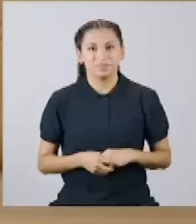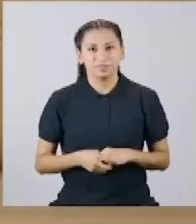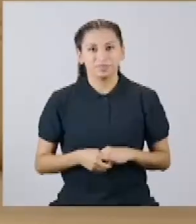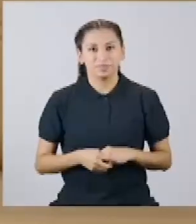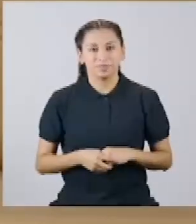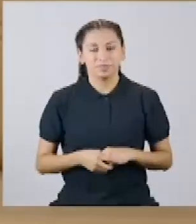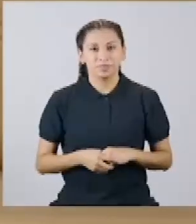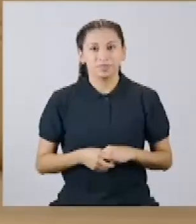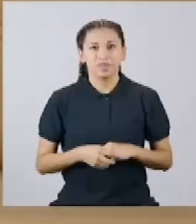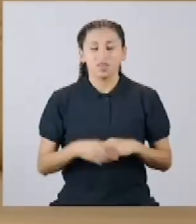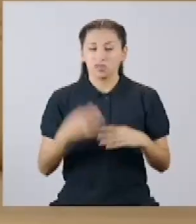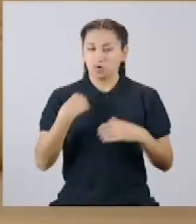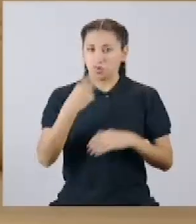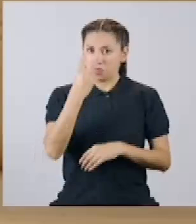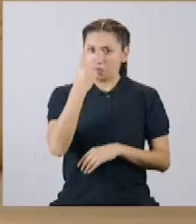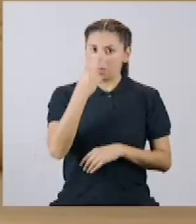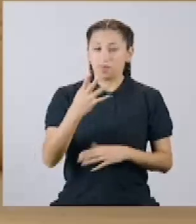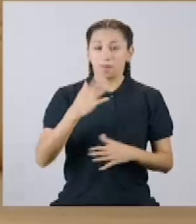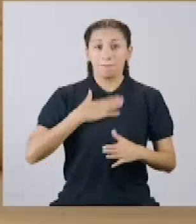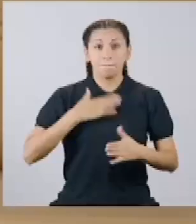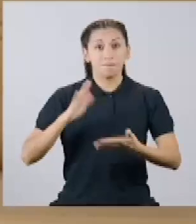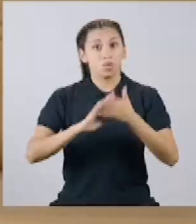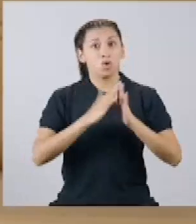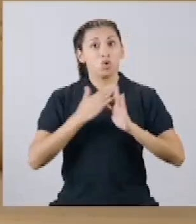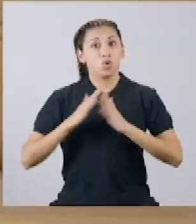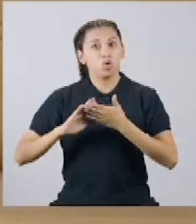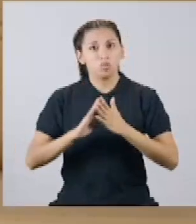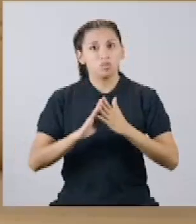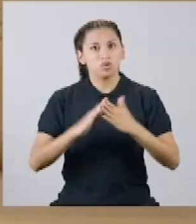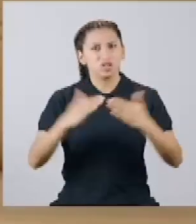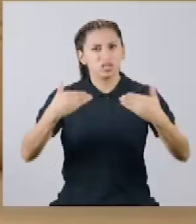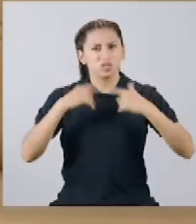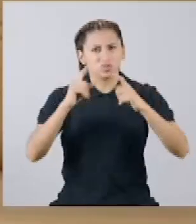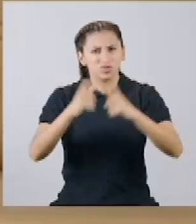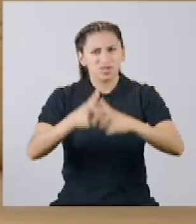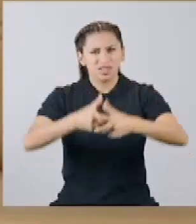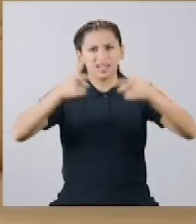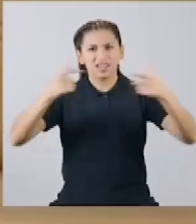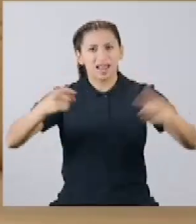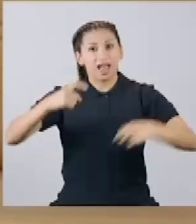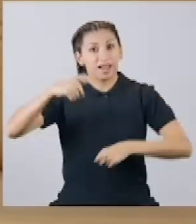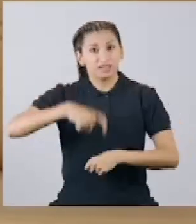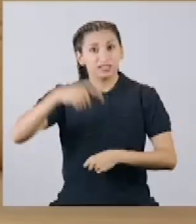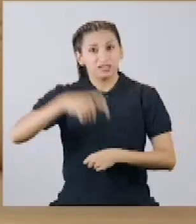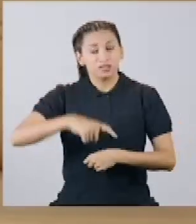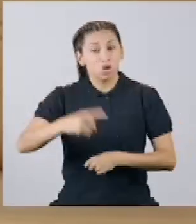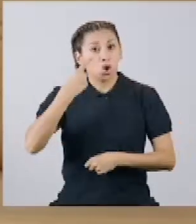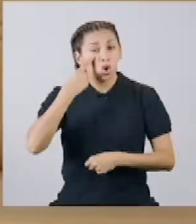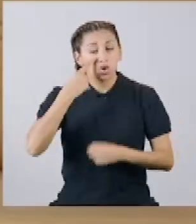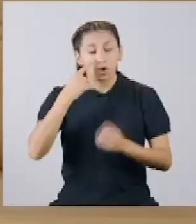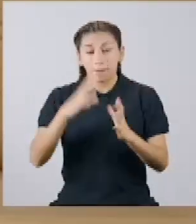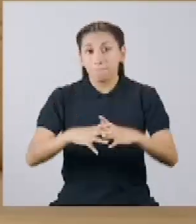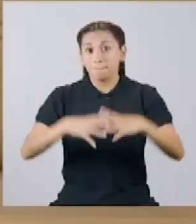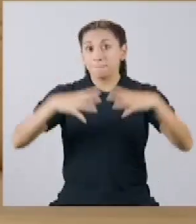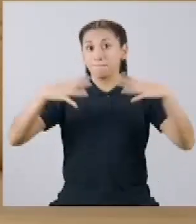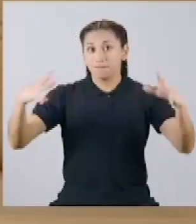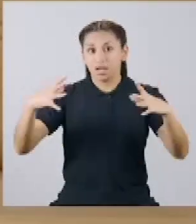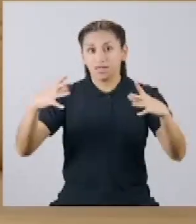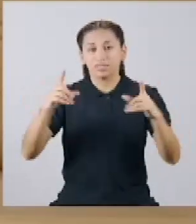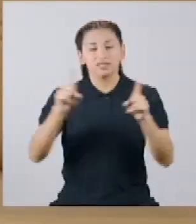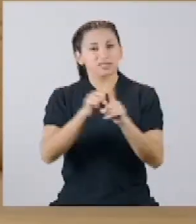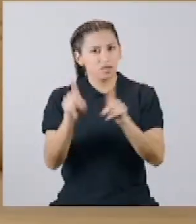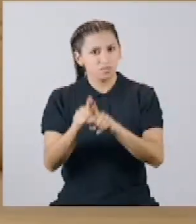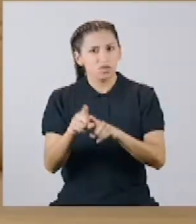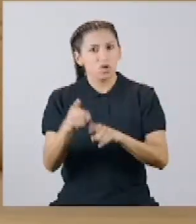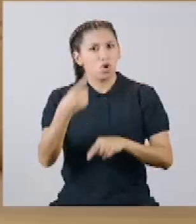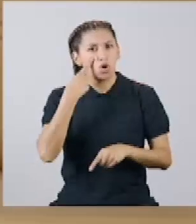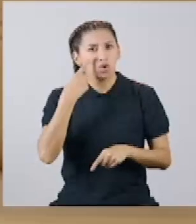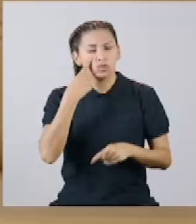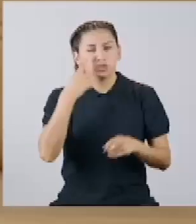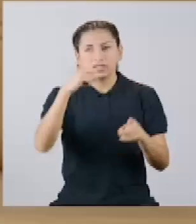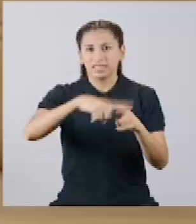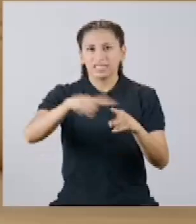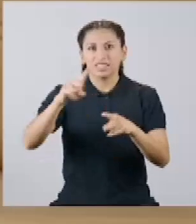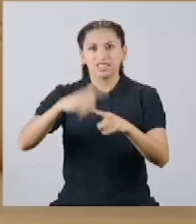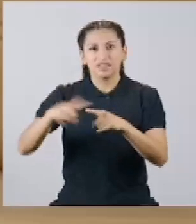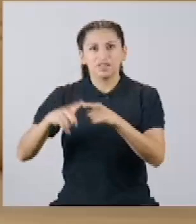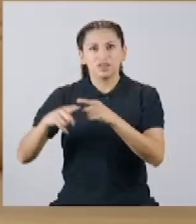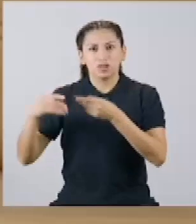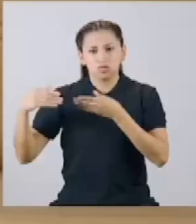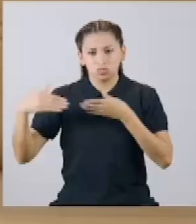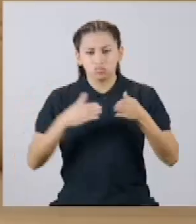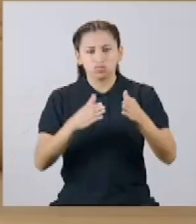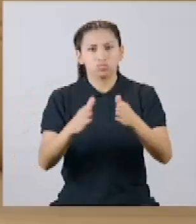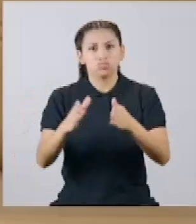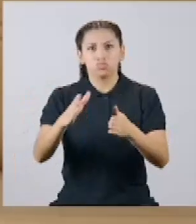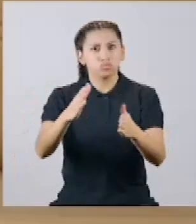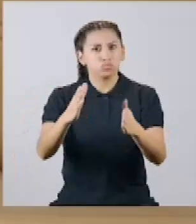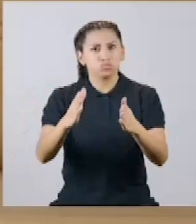Thinking. Observé que en mi comunidad hay una gran necesidad de conocer más y dar a conocer los